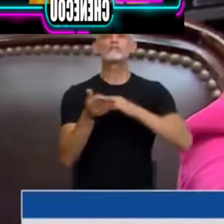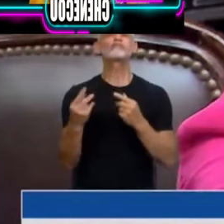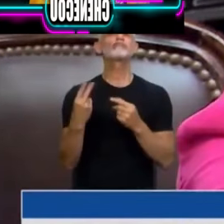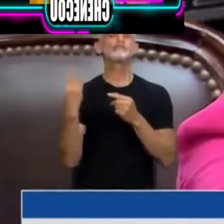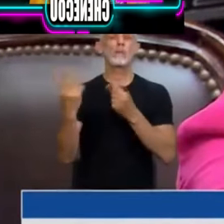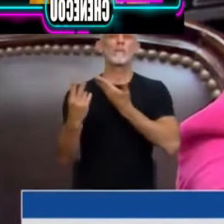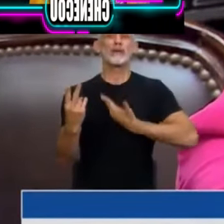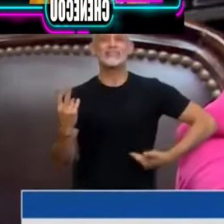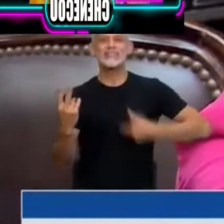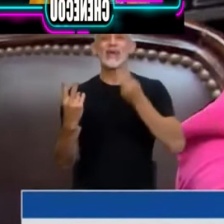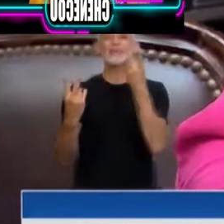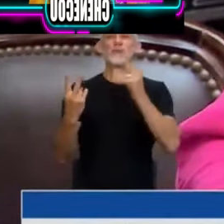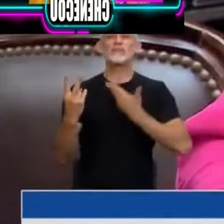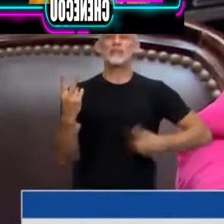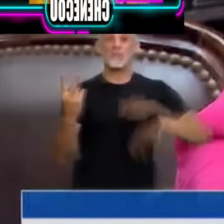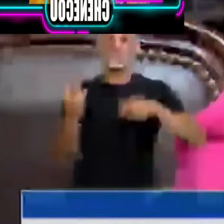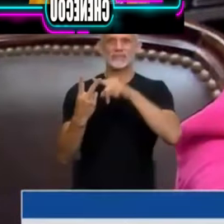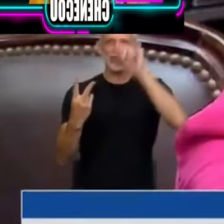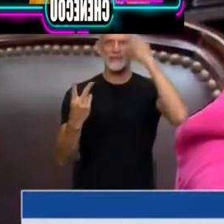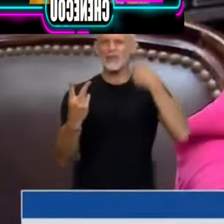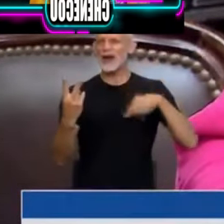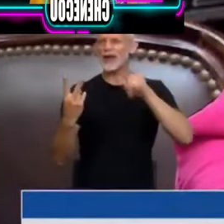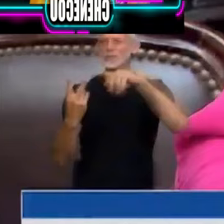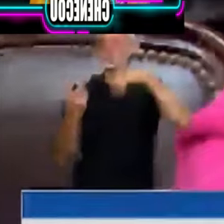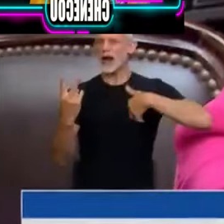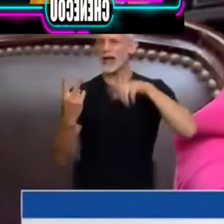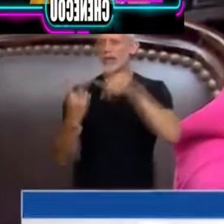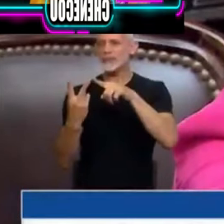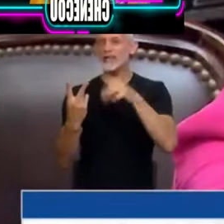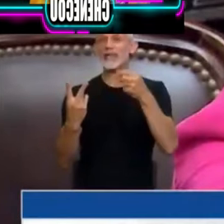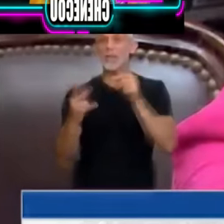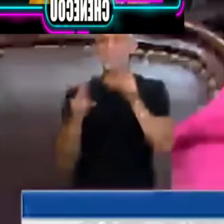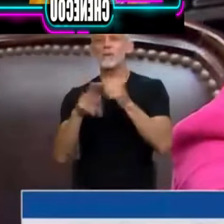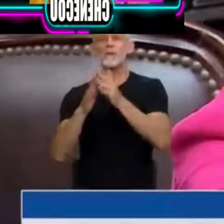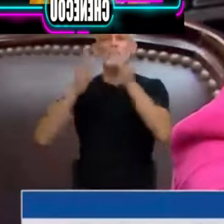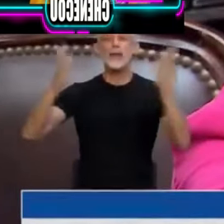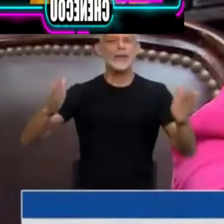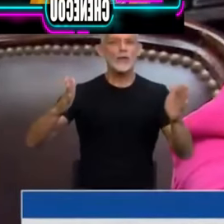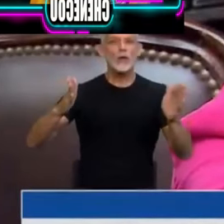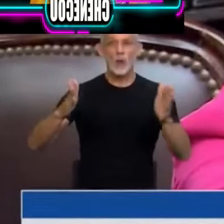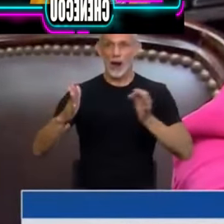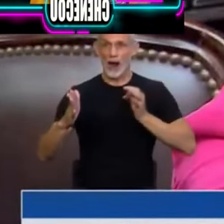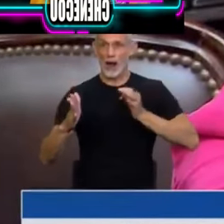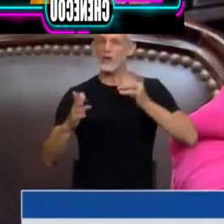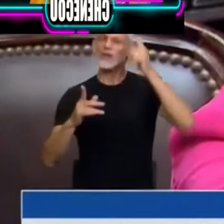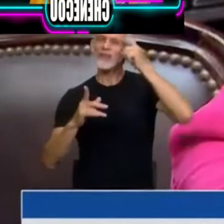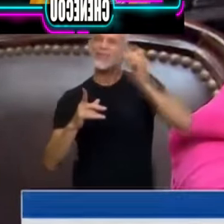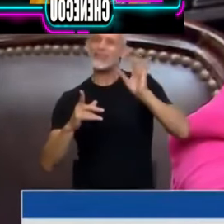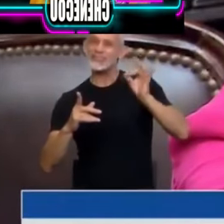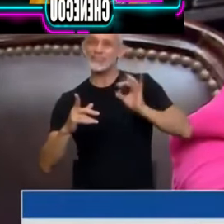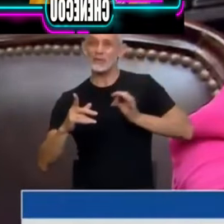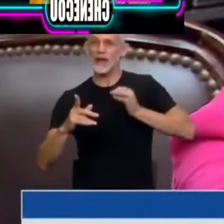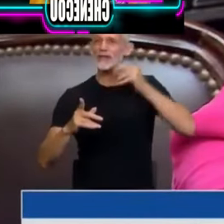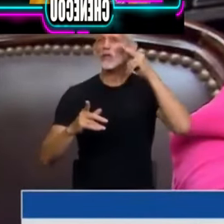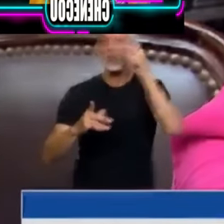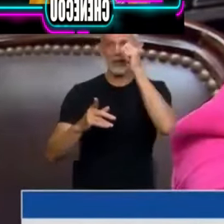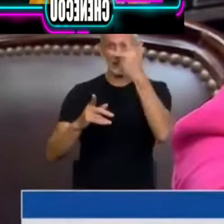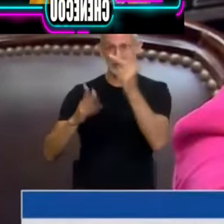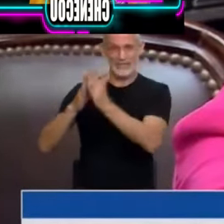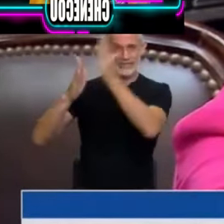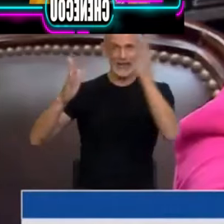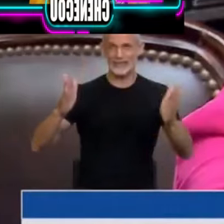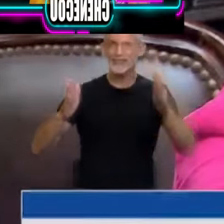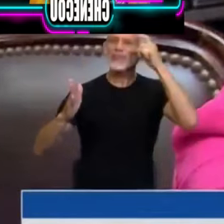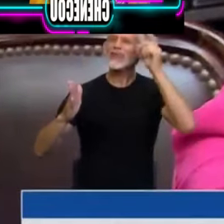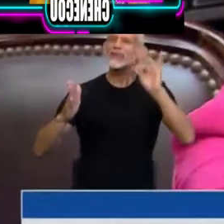como presidente y vicepresidente de la Nación Argentina para el periodo comprendido entre el 10 de diciembre de 2023